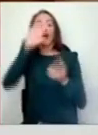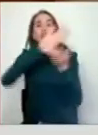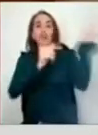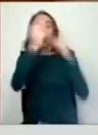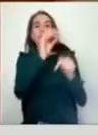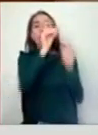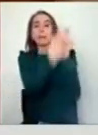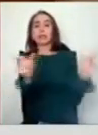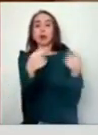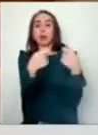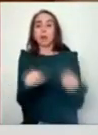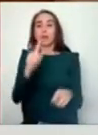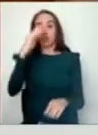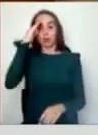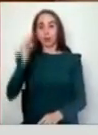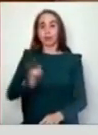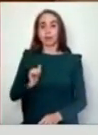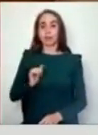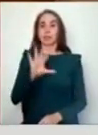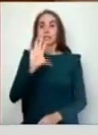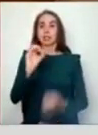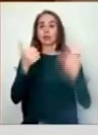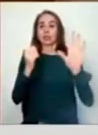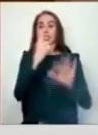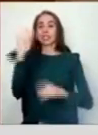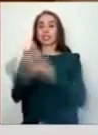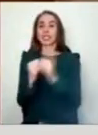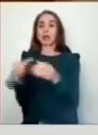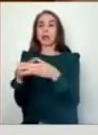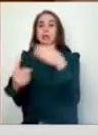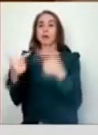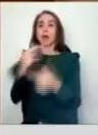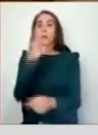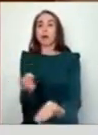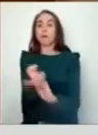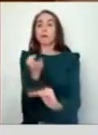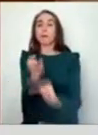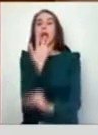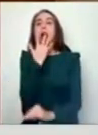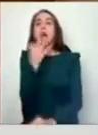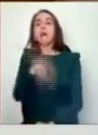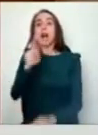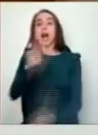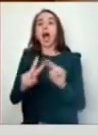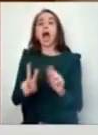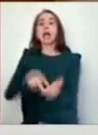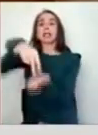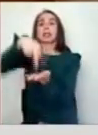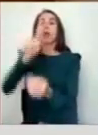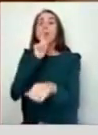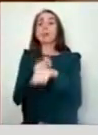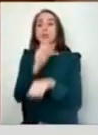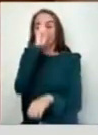sido uniformados, 50, 60 y 100 años, el Partido Republicano estaría pidiendo que le hiciéramos acá un minuto de respeto por haber salvado a